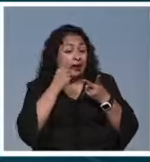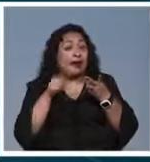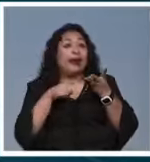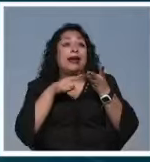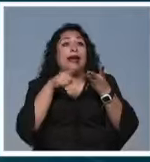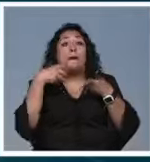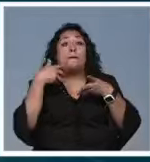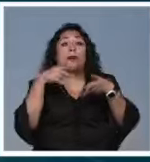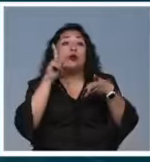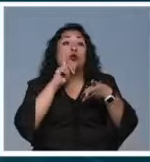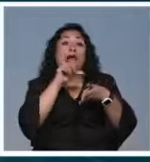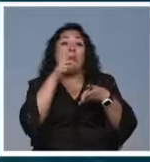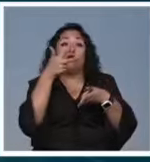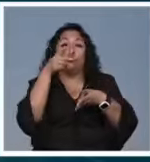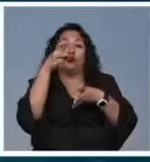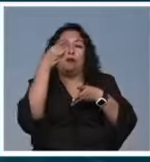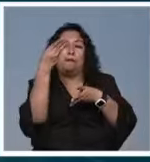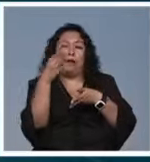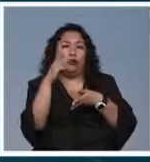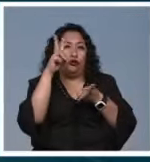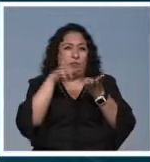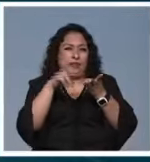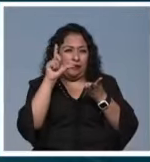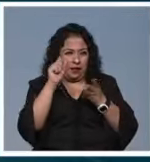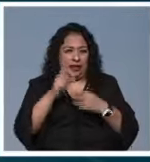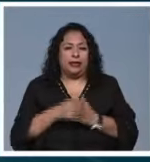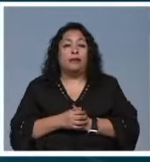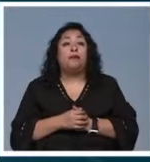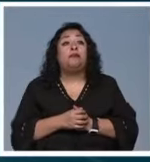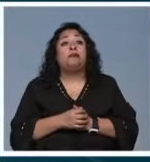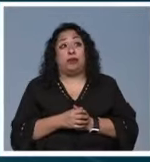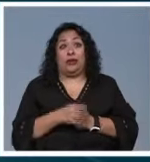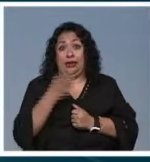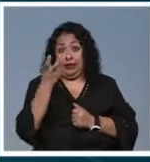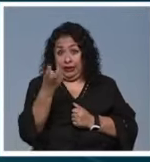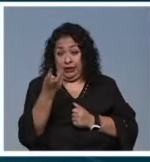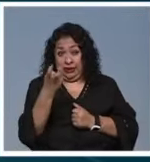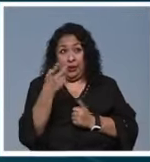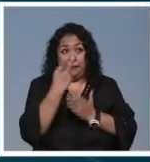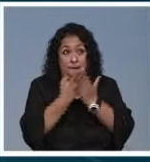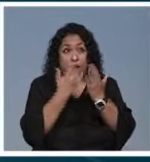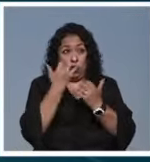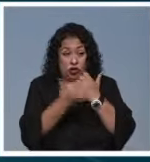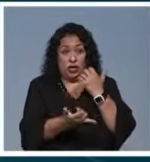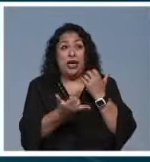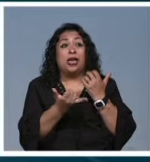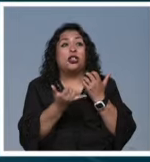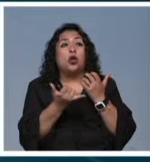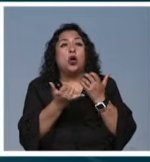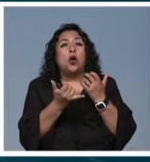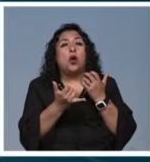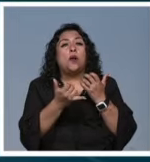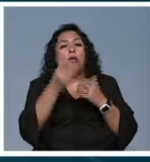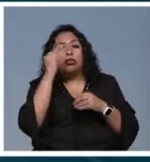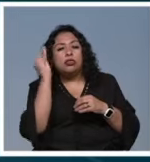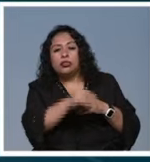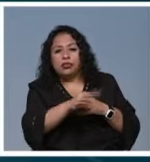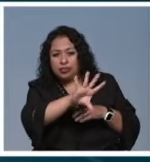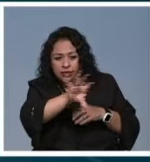marcha feminista del 8 de marzo de 2020. O de alguna manera el proyecto saca del olvido